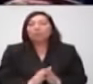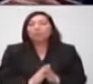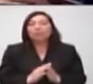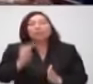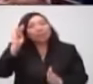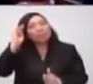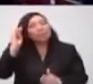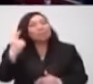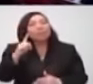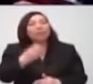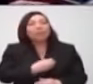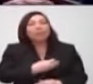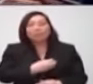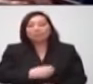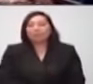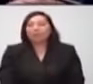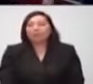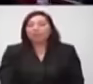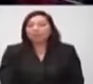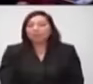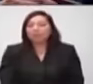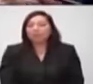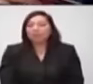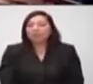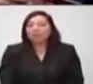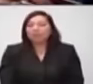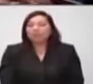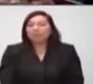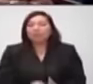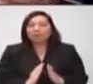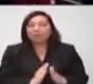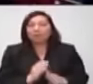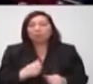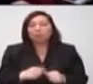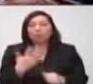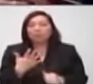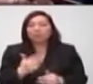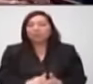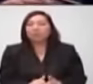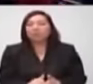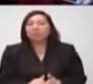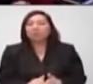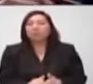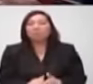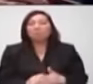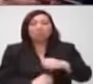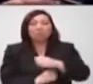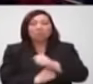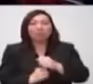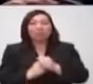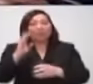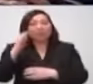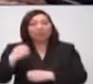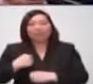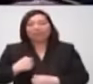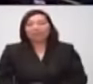y 1 de Mayo, tiene un nivel de avance del 86%. El viaducto 5, que es en la zona del Puente del Ejército, tiene un avance del